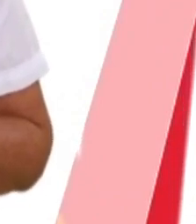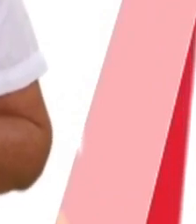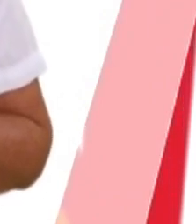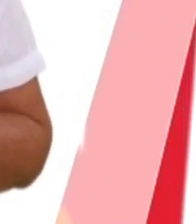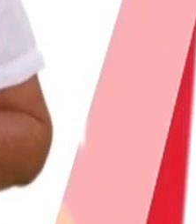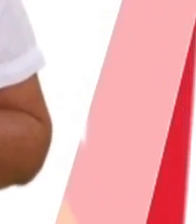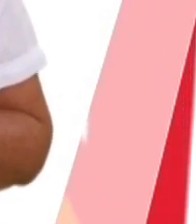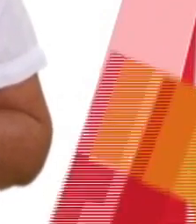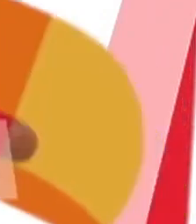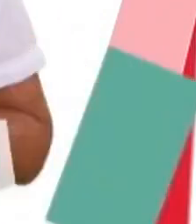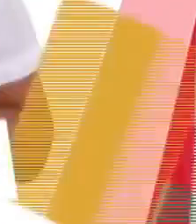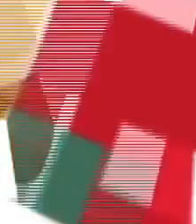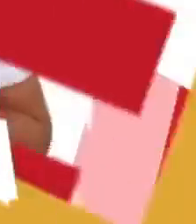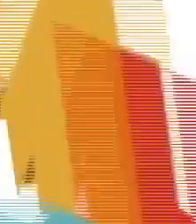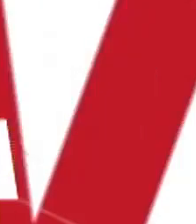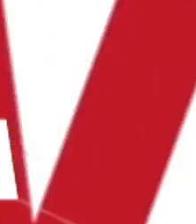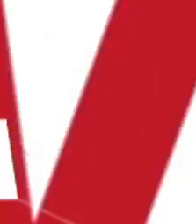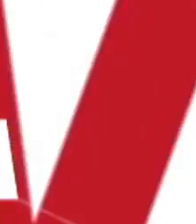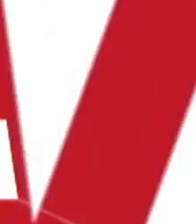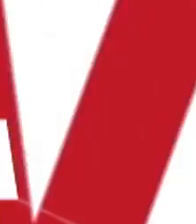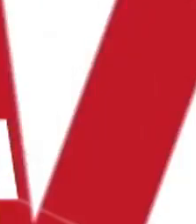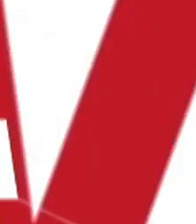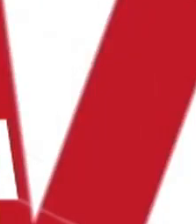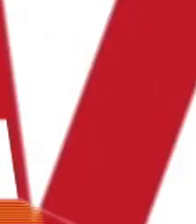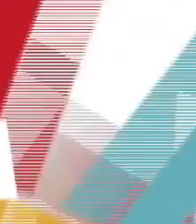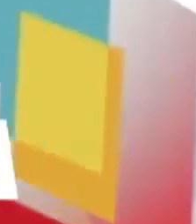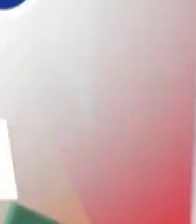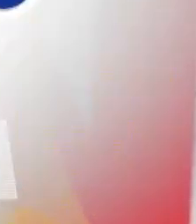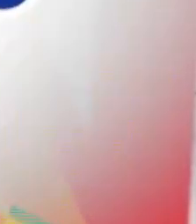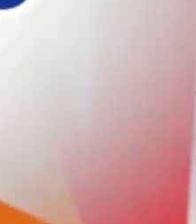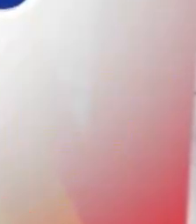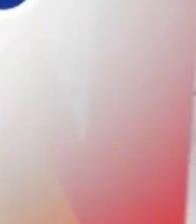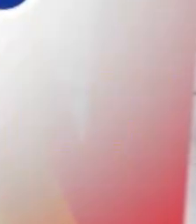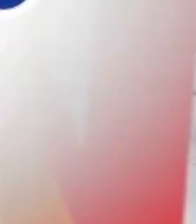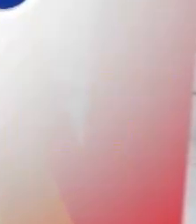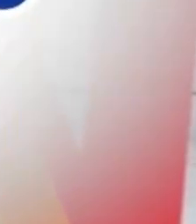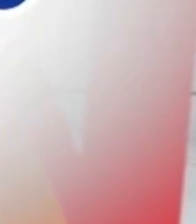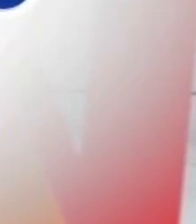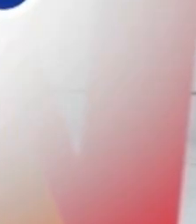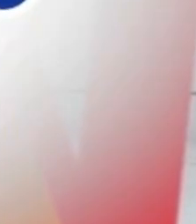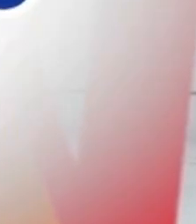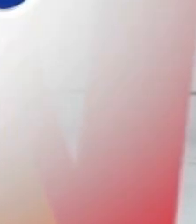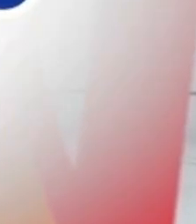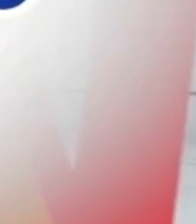mental. Buena Vida. De lunes a viernes a las 2:30 de la tarde.